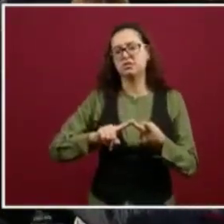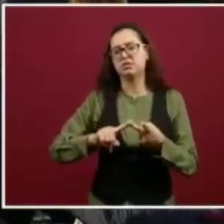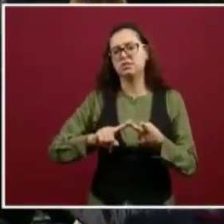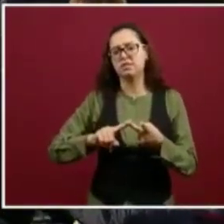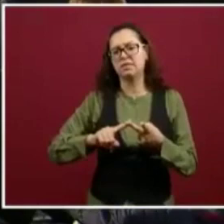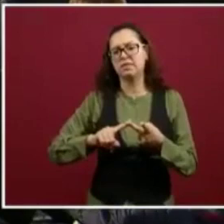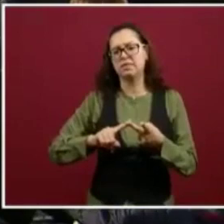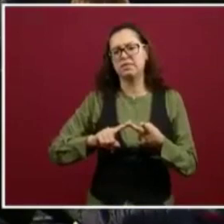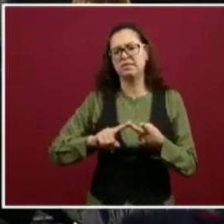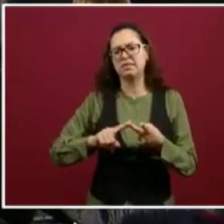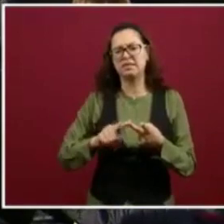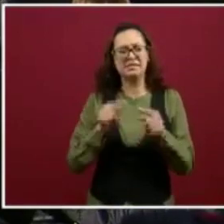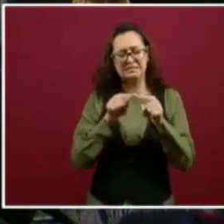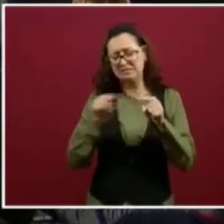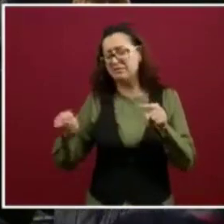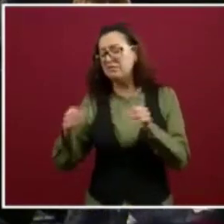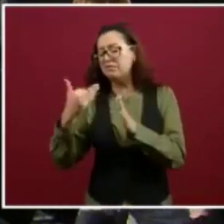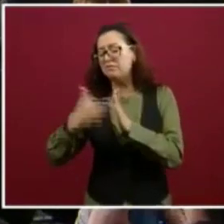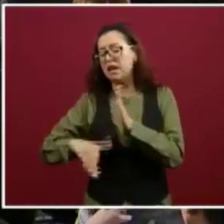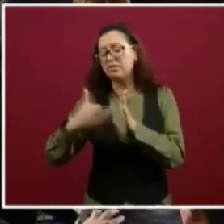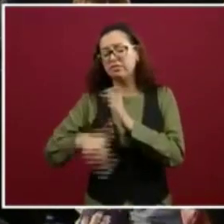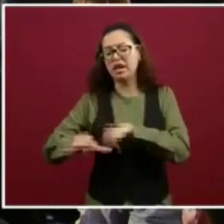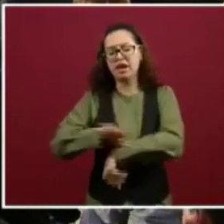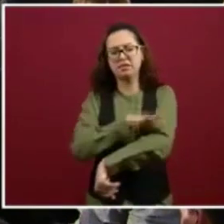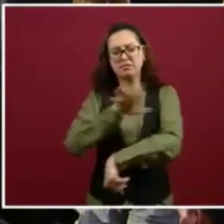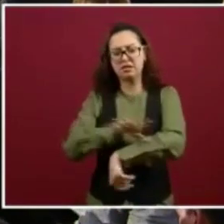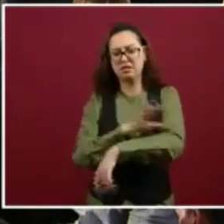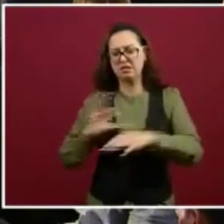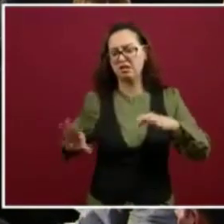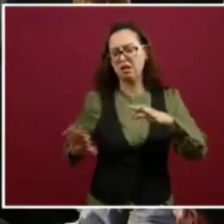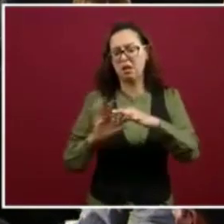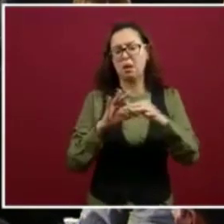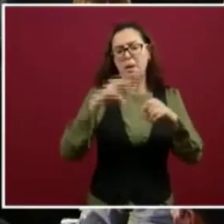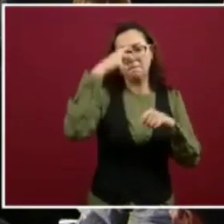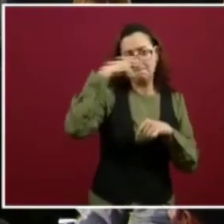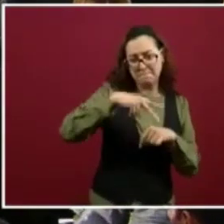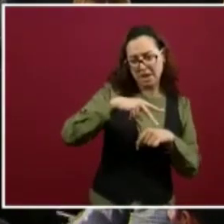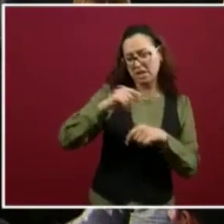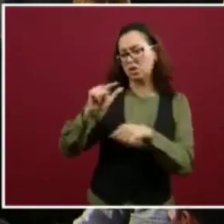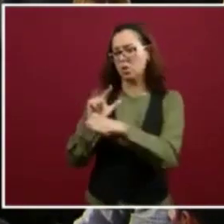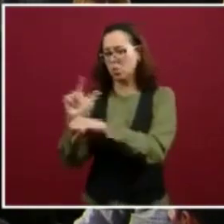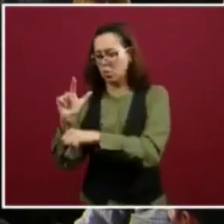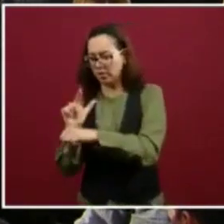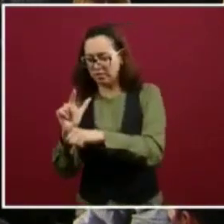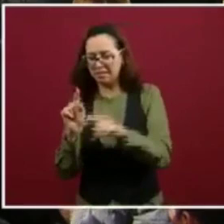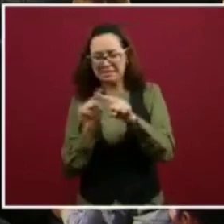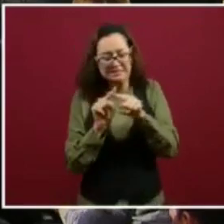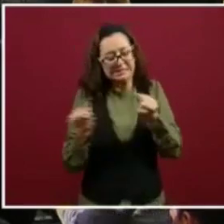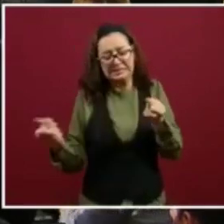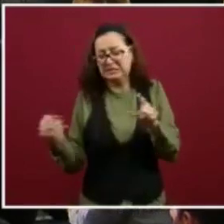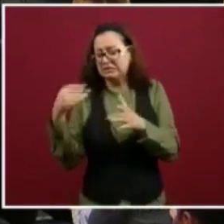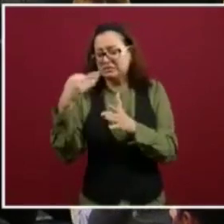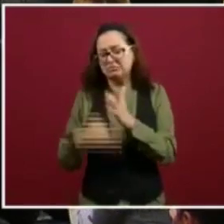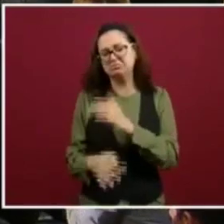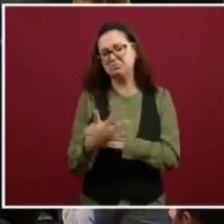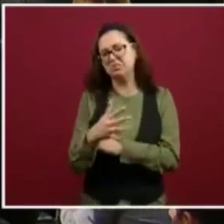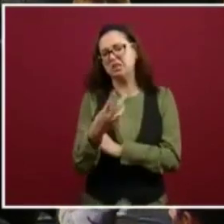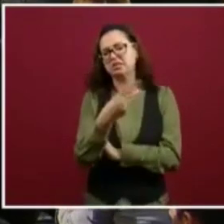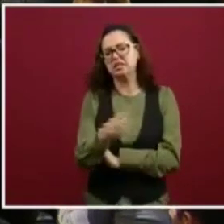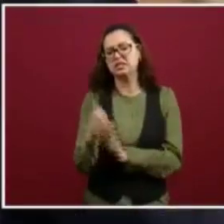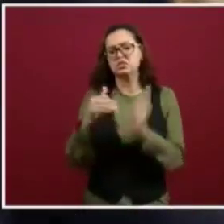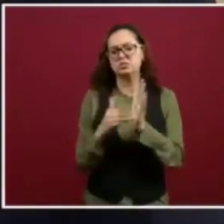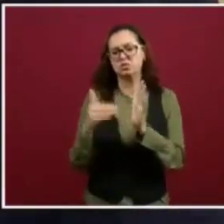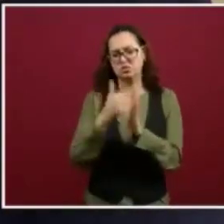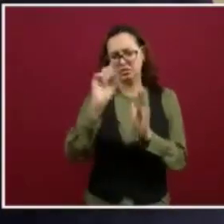eléctrica, que les decía, este pedacito entre México y Guatemala, que está en México y Guatemala, que costaría alrededor de $300